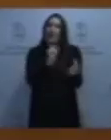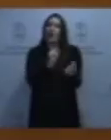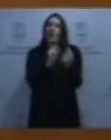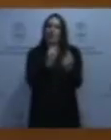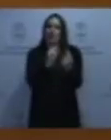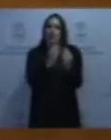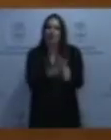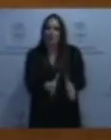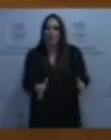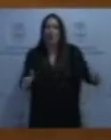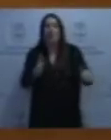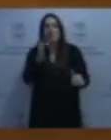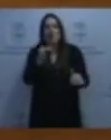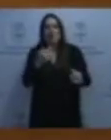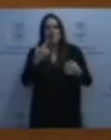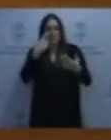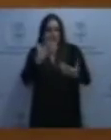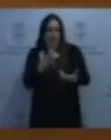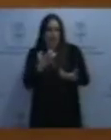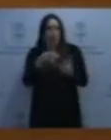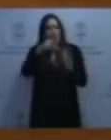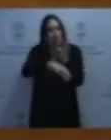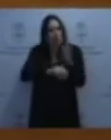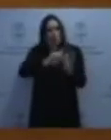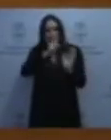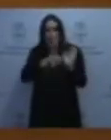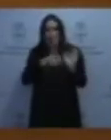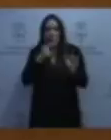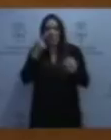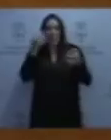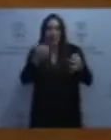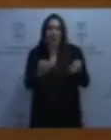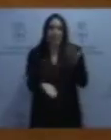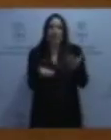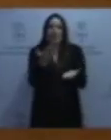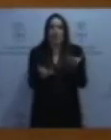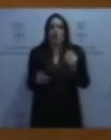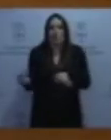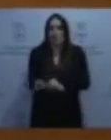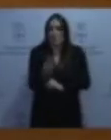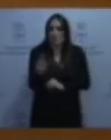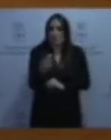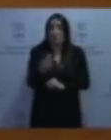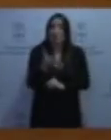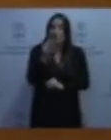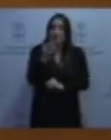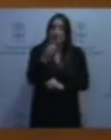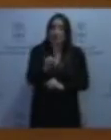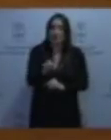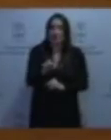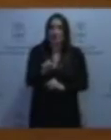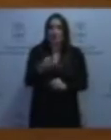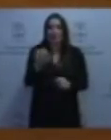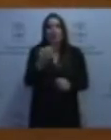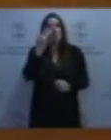sosegado, desarrollar una normativa integral que garantice la mayor evaluación y también la máxima objetividad